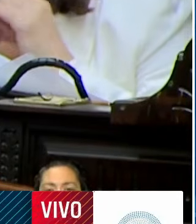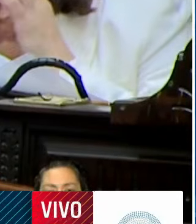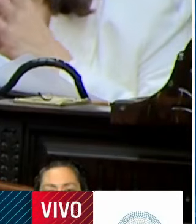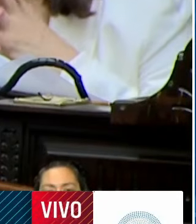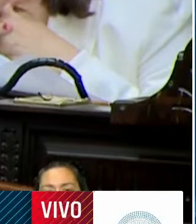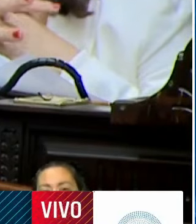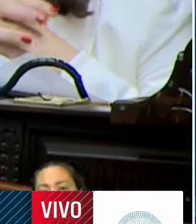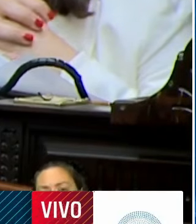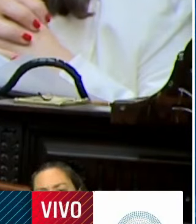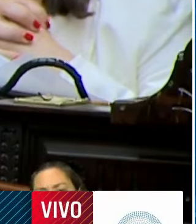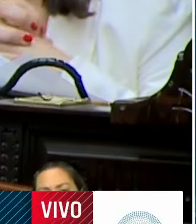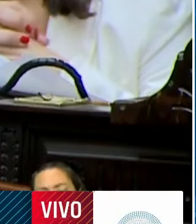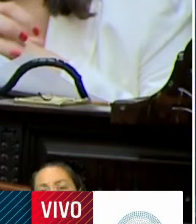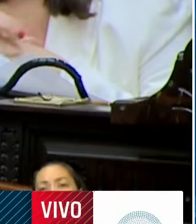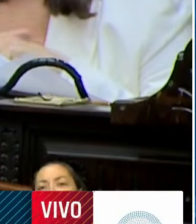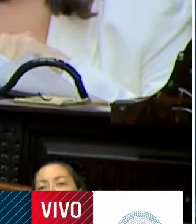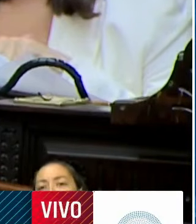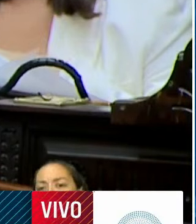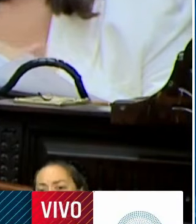momento.